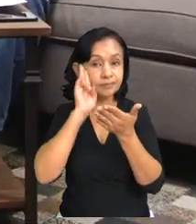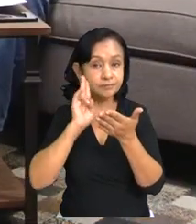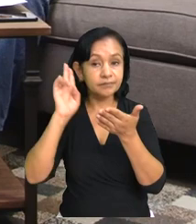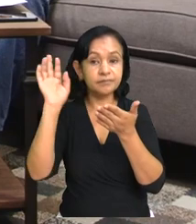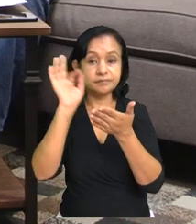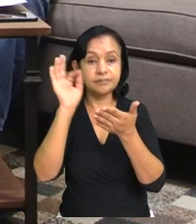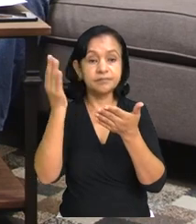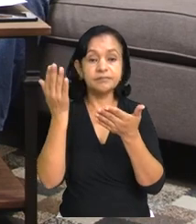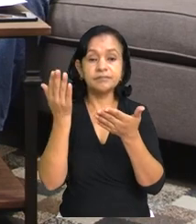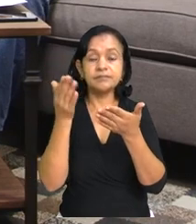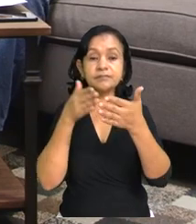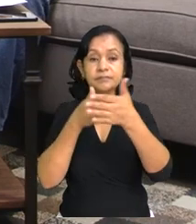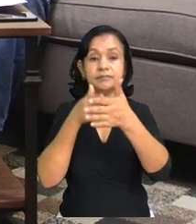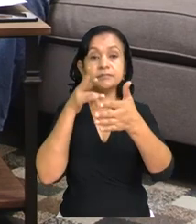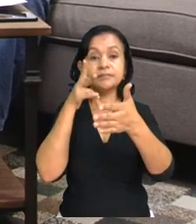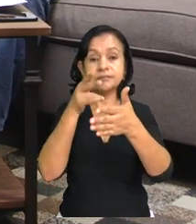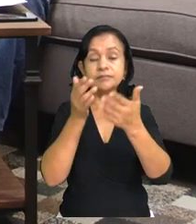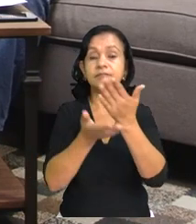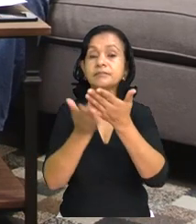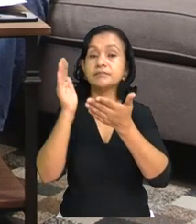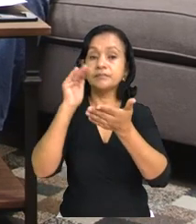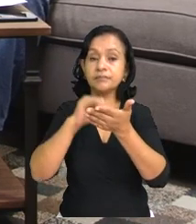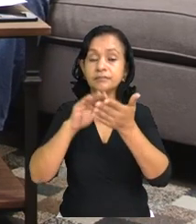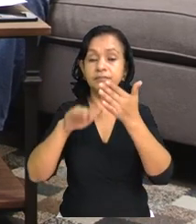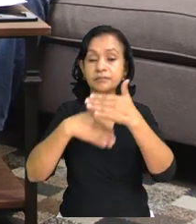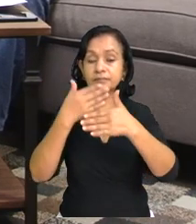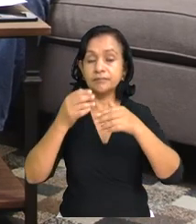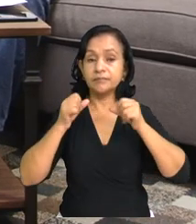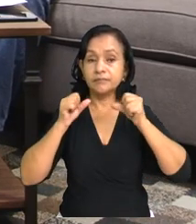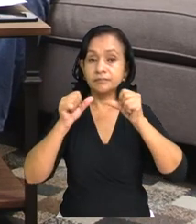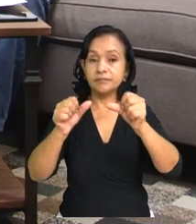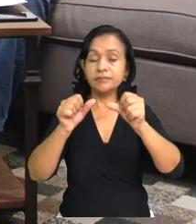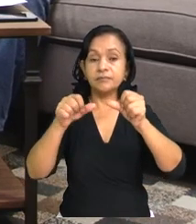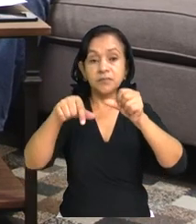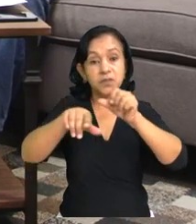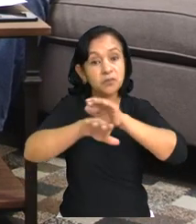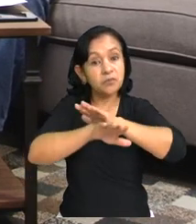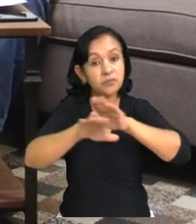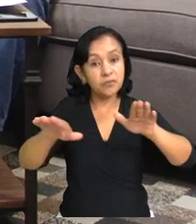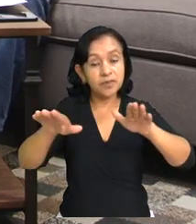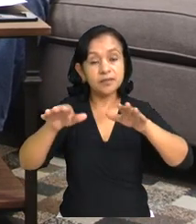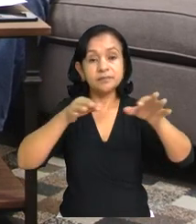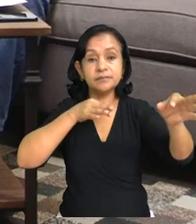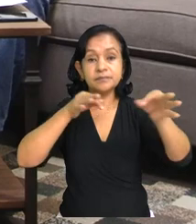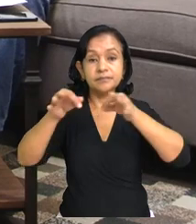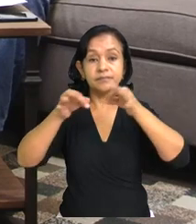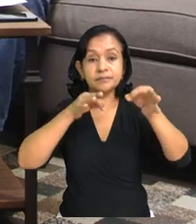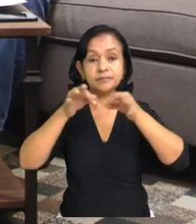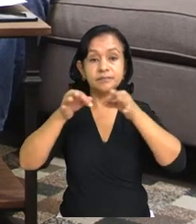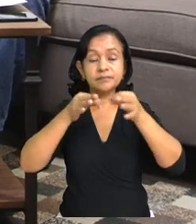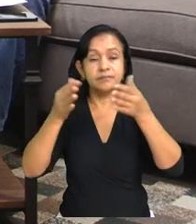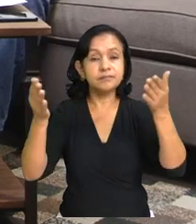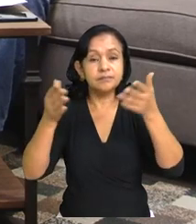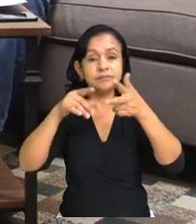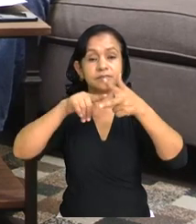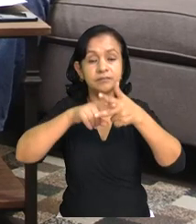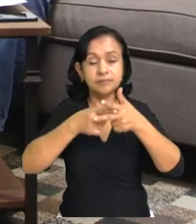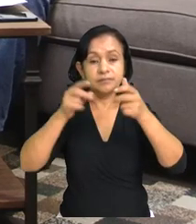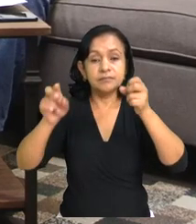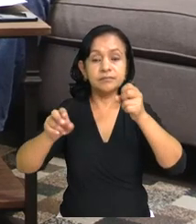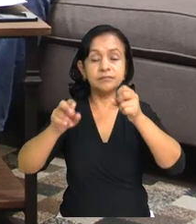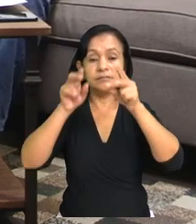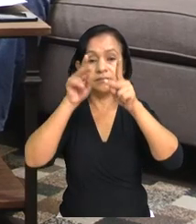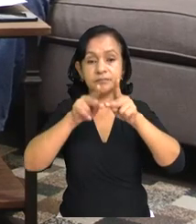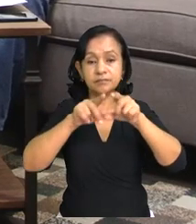investigación abiertas. Tenemos que hacer nuevamente una pausa, pero okay, Al volver quisiera que a modo de conclusión nos regalase cómo nace este Plan Nacional de